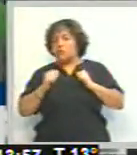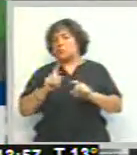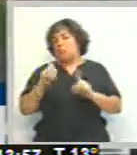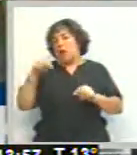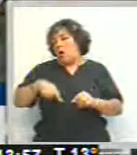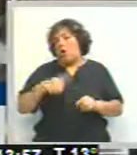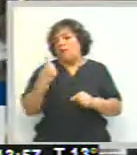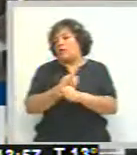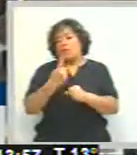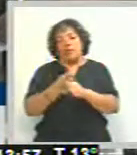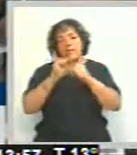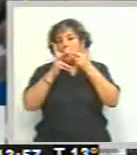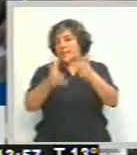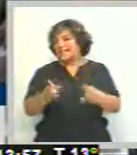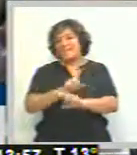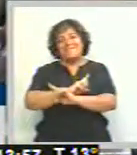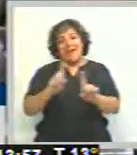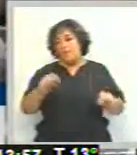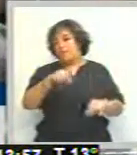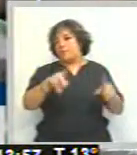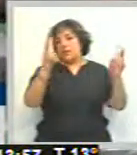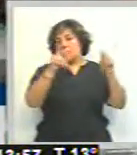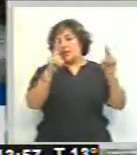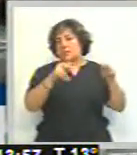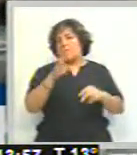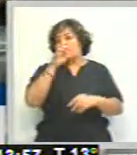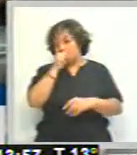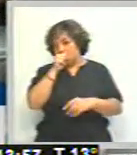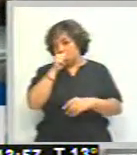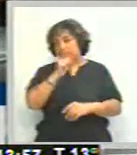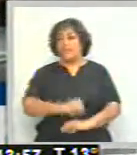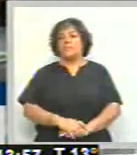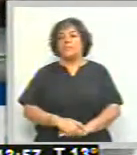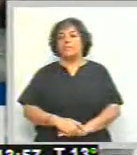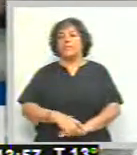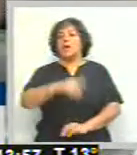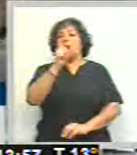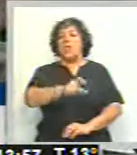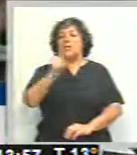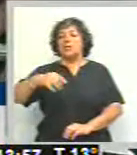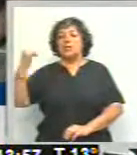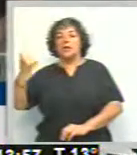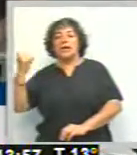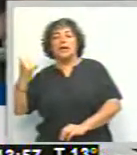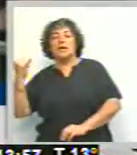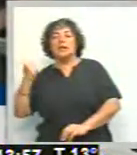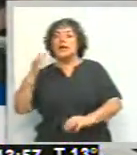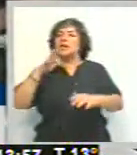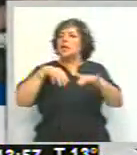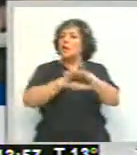aventurar nada ni hablar nada al respecto pues está en etapa investigativa hubieron las personas que estaban en la guardia